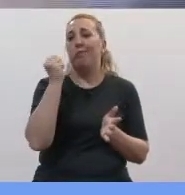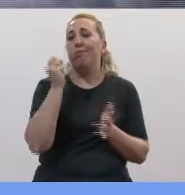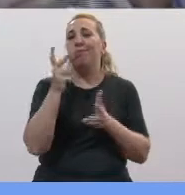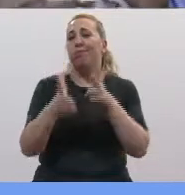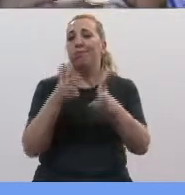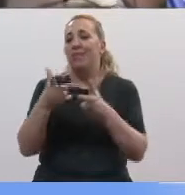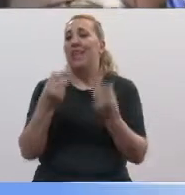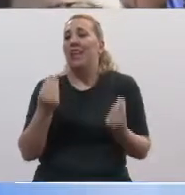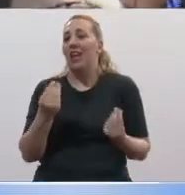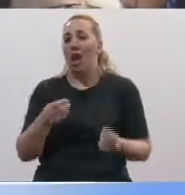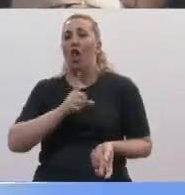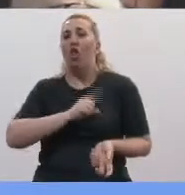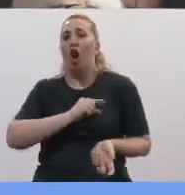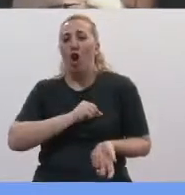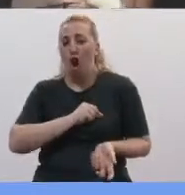El dolor